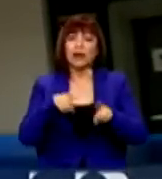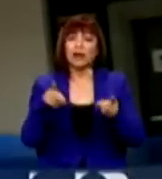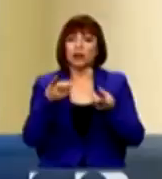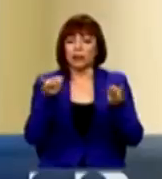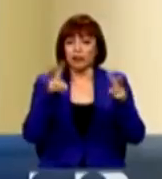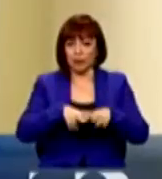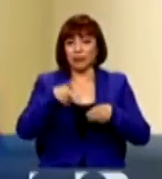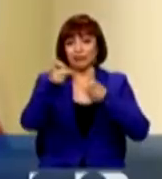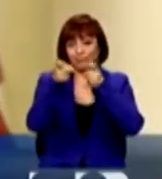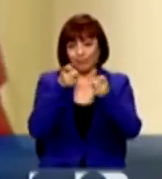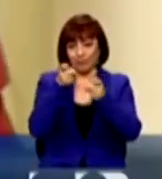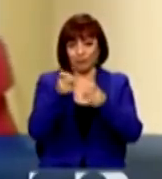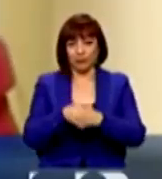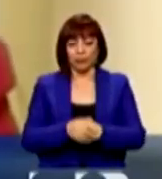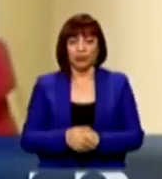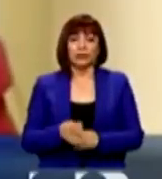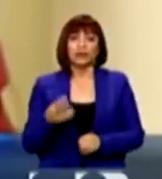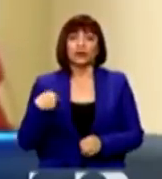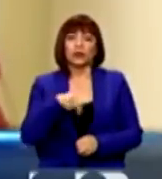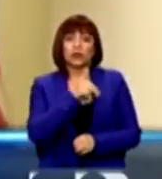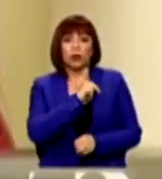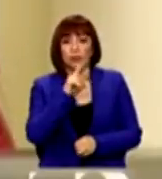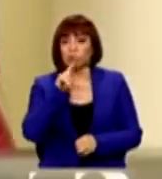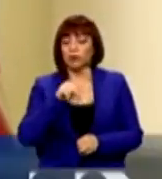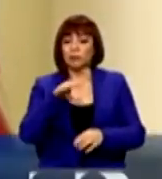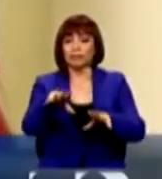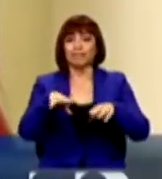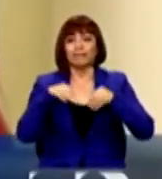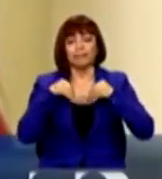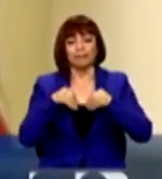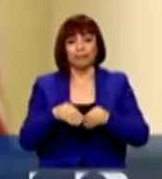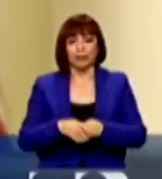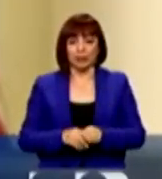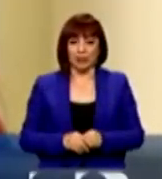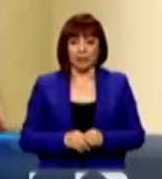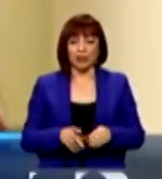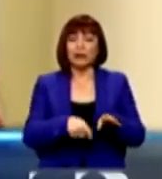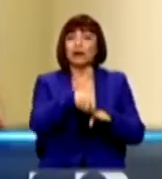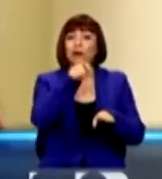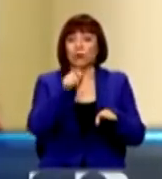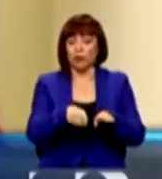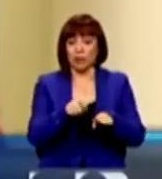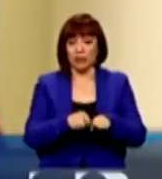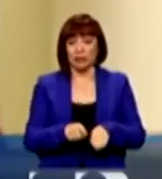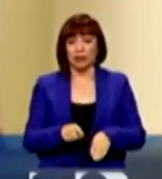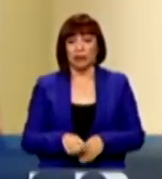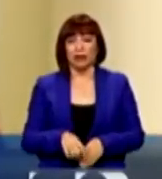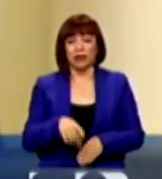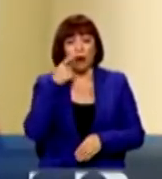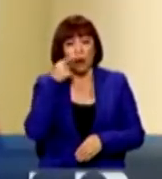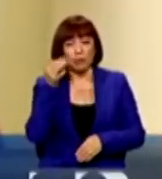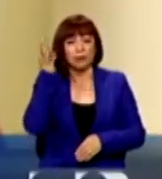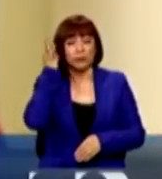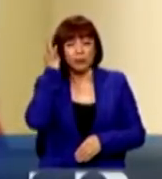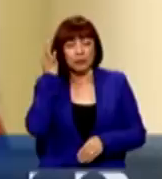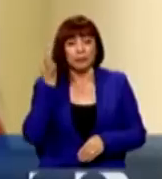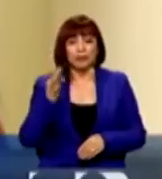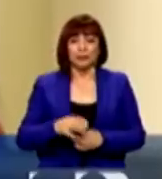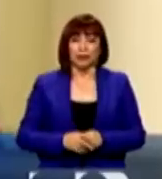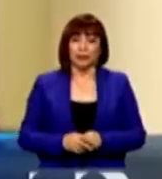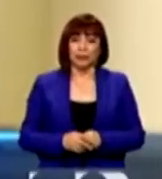control. No vamos a ser tolerantes con los jueces, juezas, fiscales